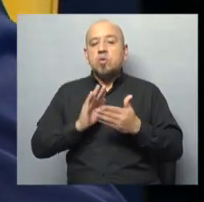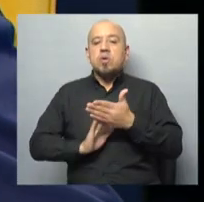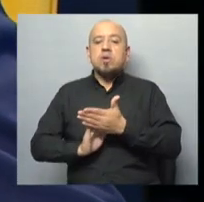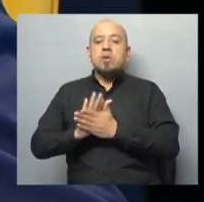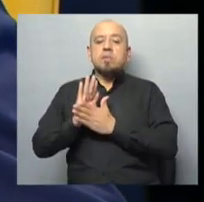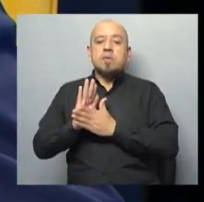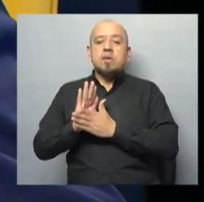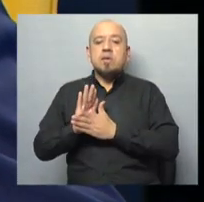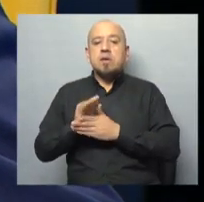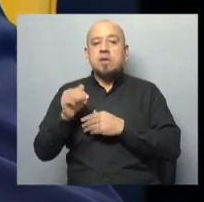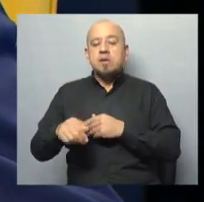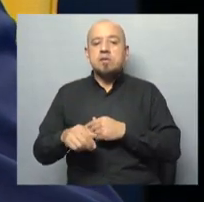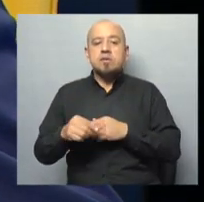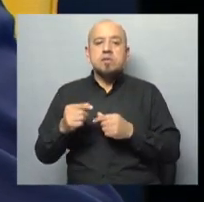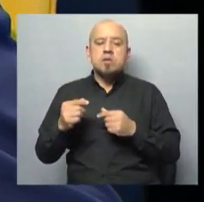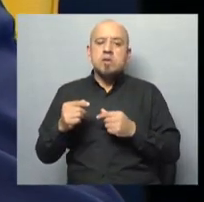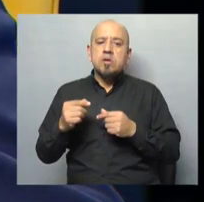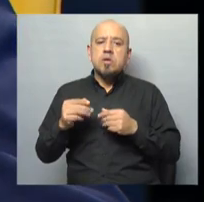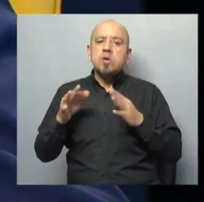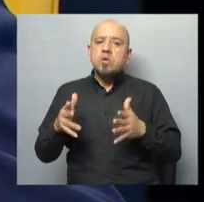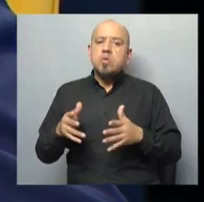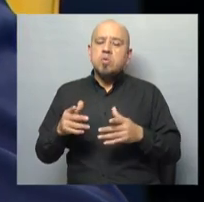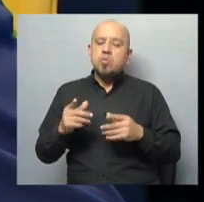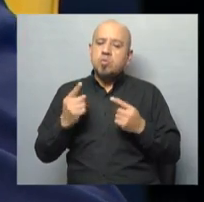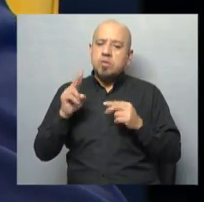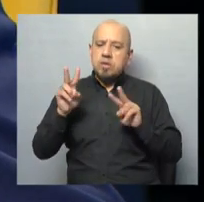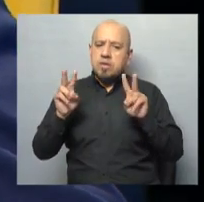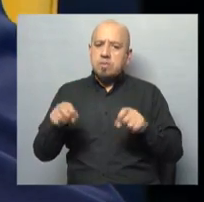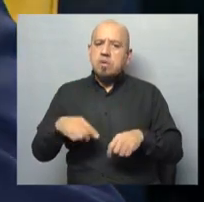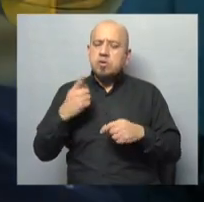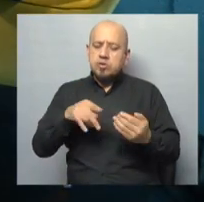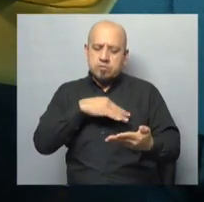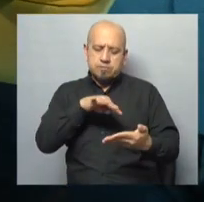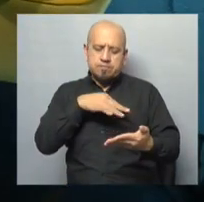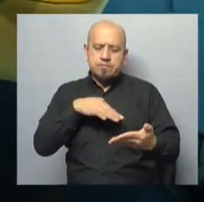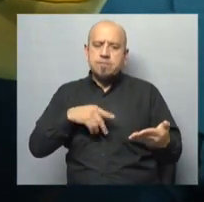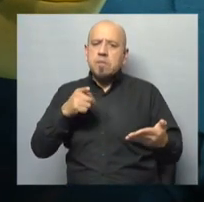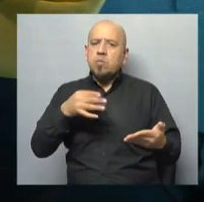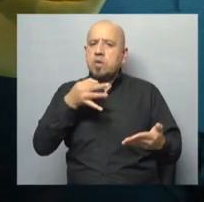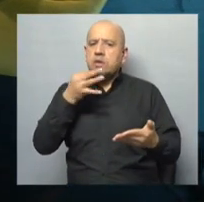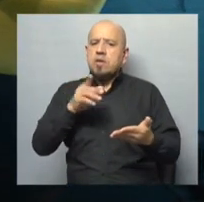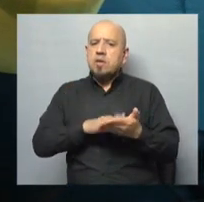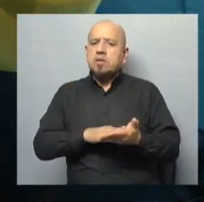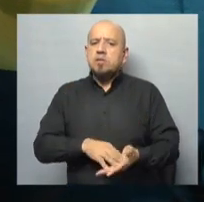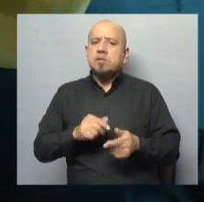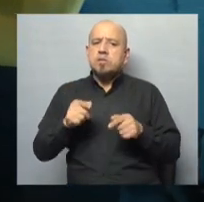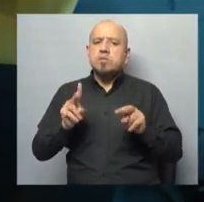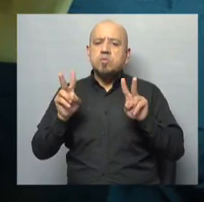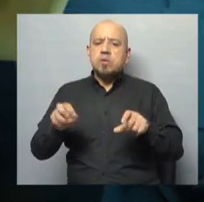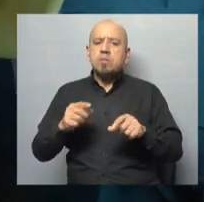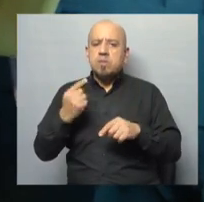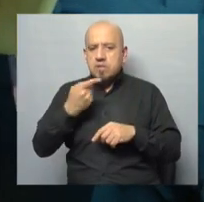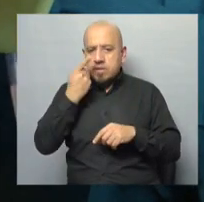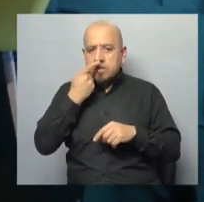hablando con los compañeros la producción sobre una cosa que leí en algún lado que dijiste y este es un tema que me parece que es